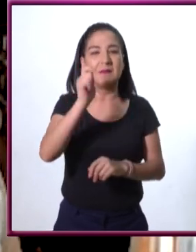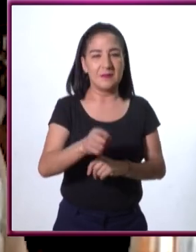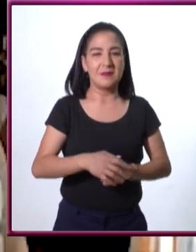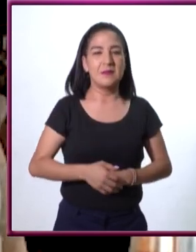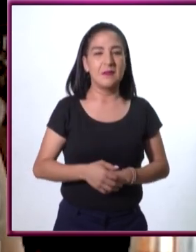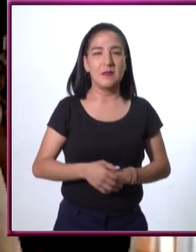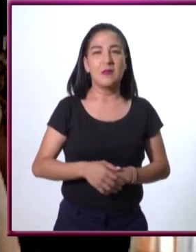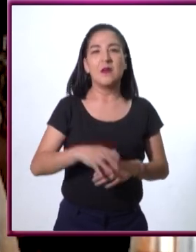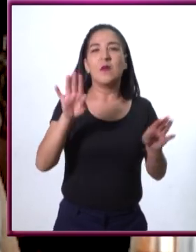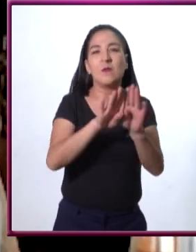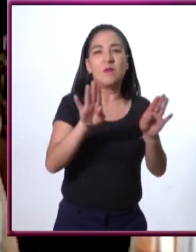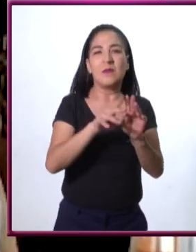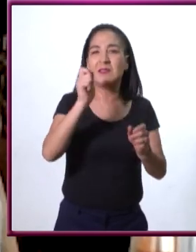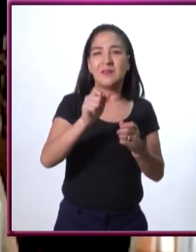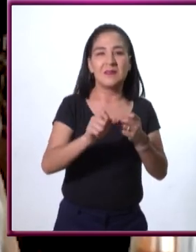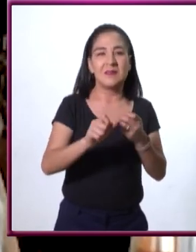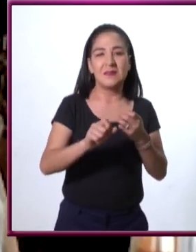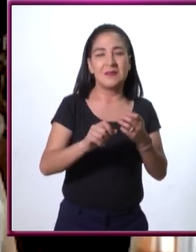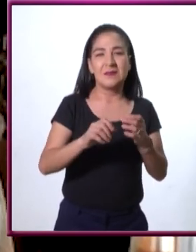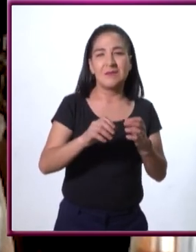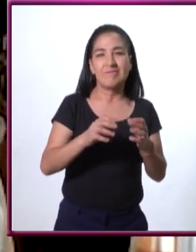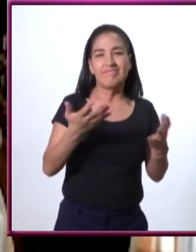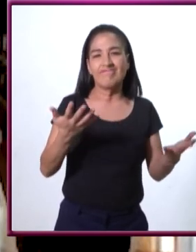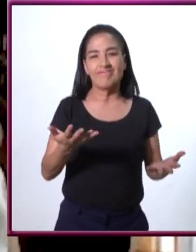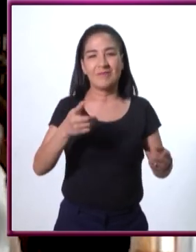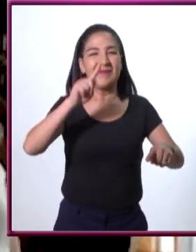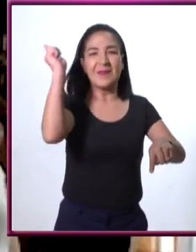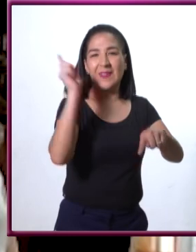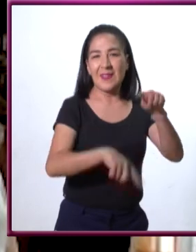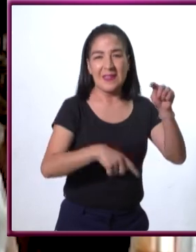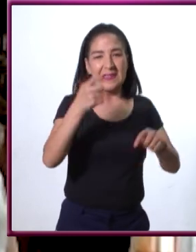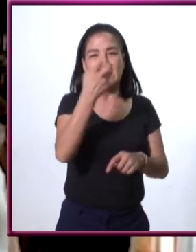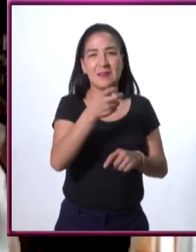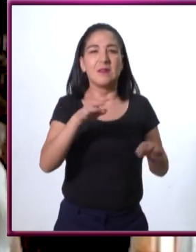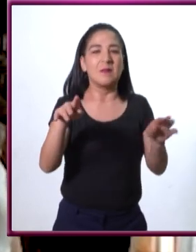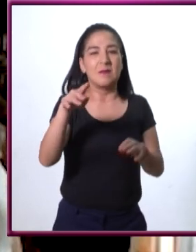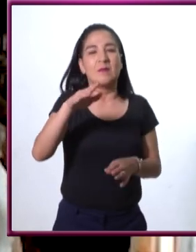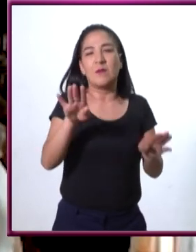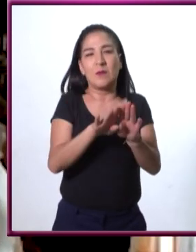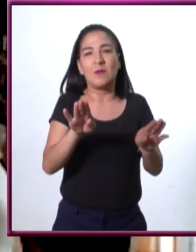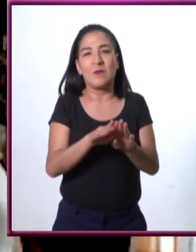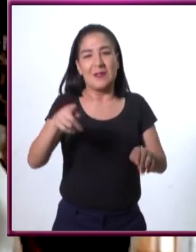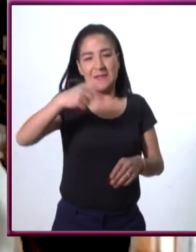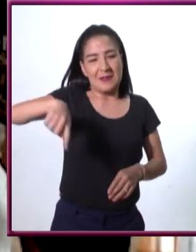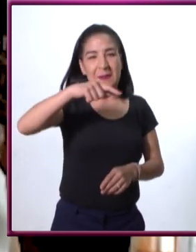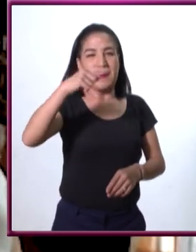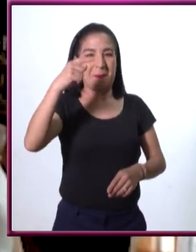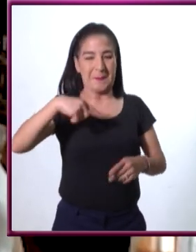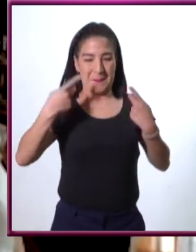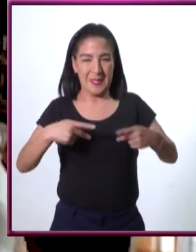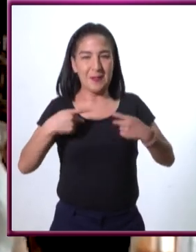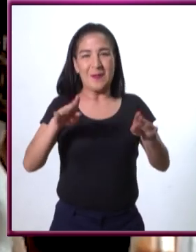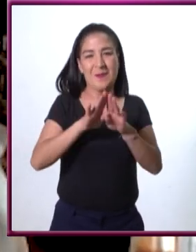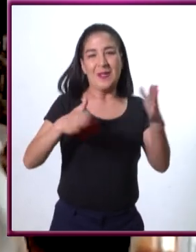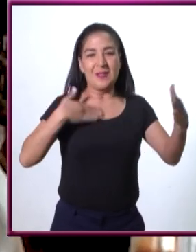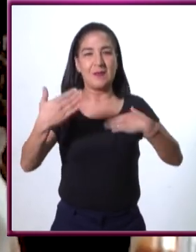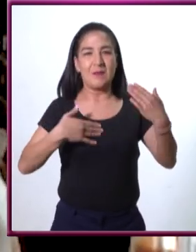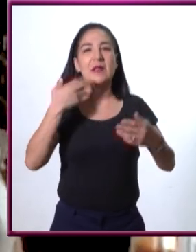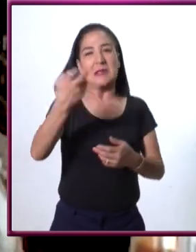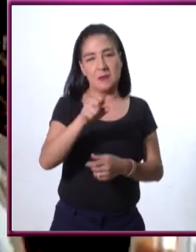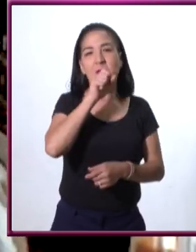que se retira alguna situación que el organismo pues de alguna manera disfruta y con ello también